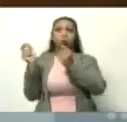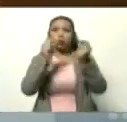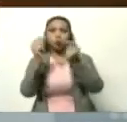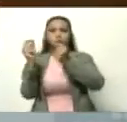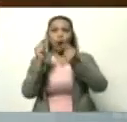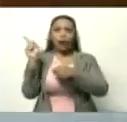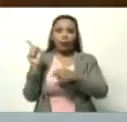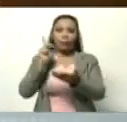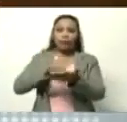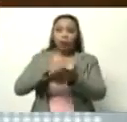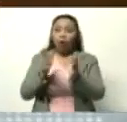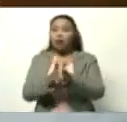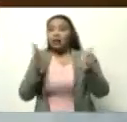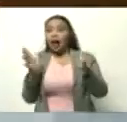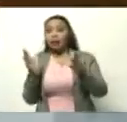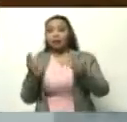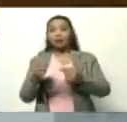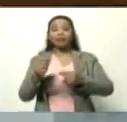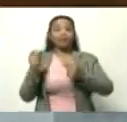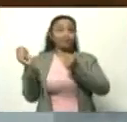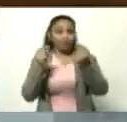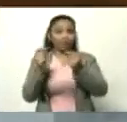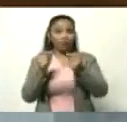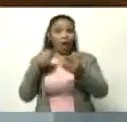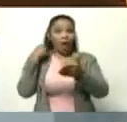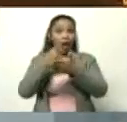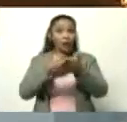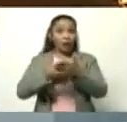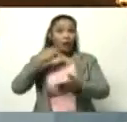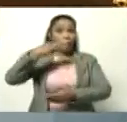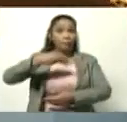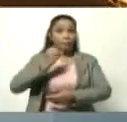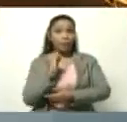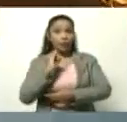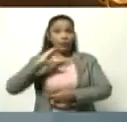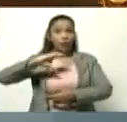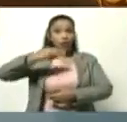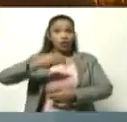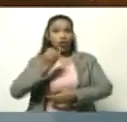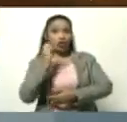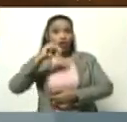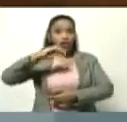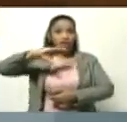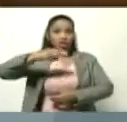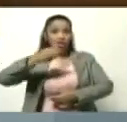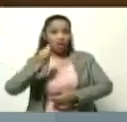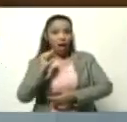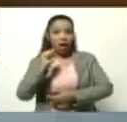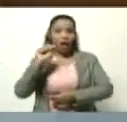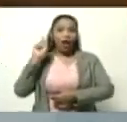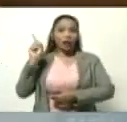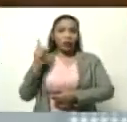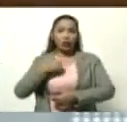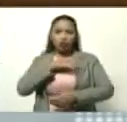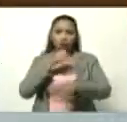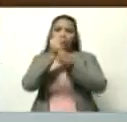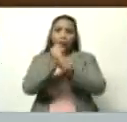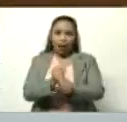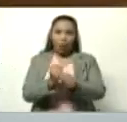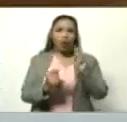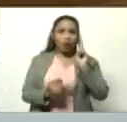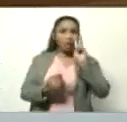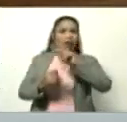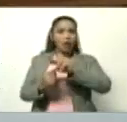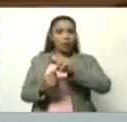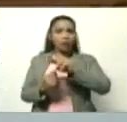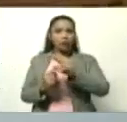a esta gran este gran debate por la batalla de pichincha bueno nos esperamos a todos y nos vemos